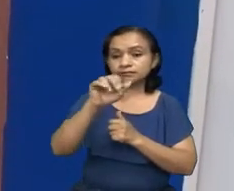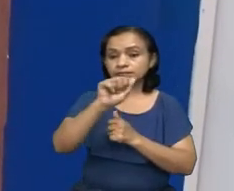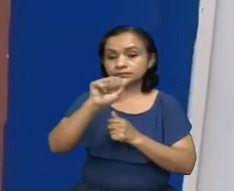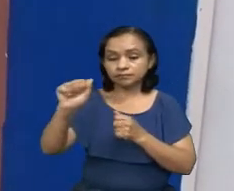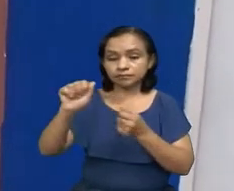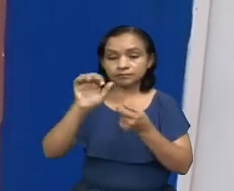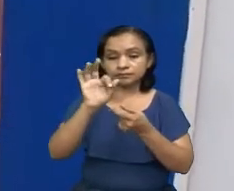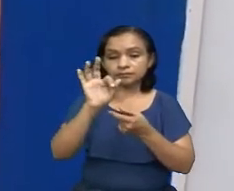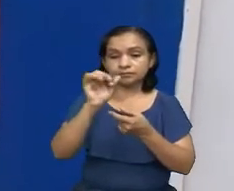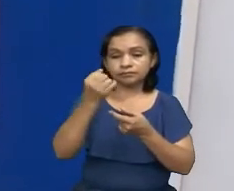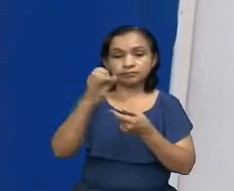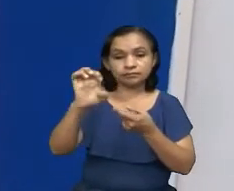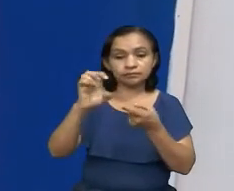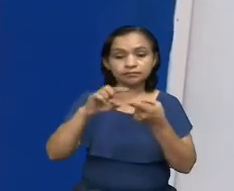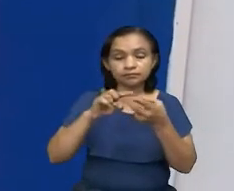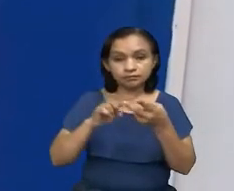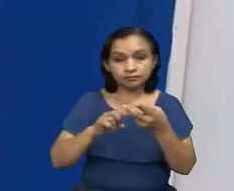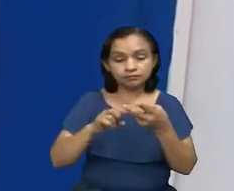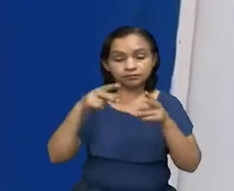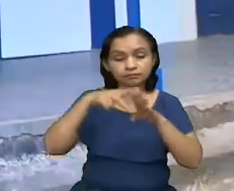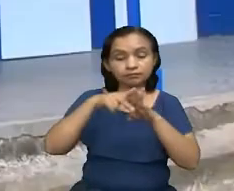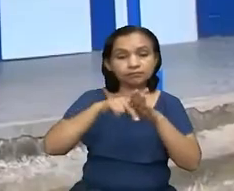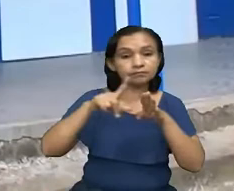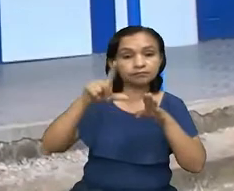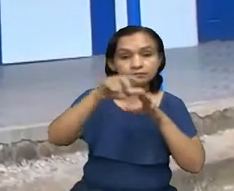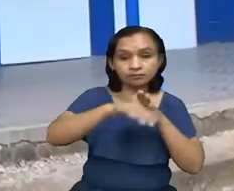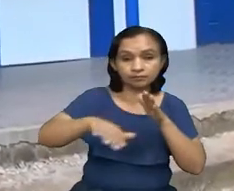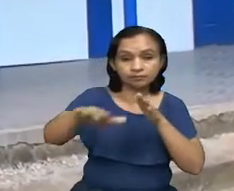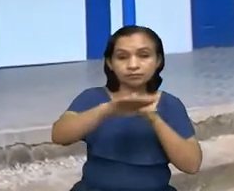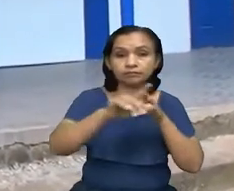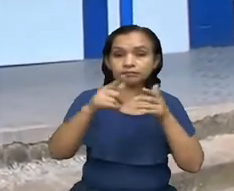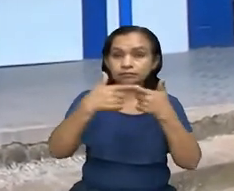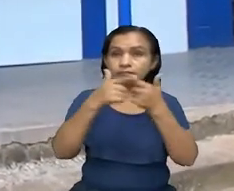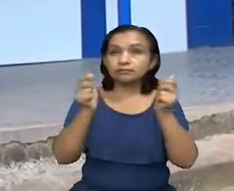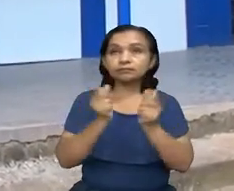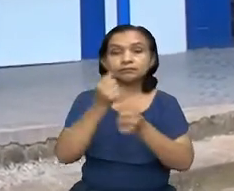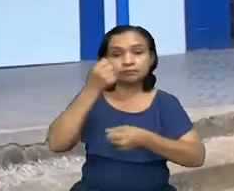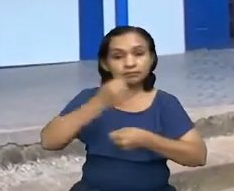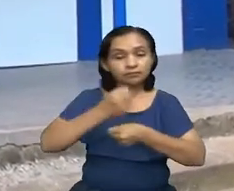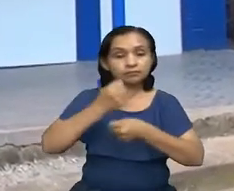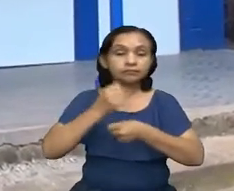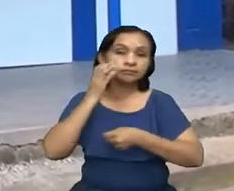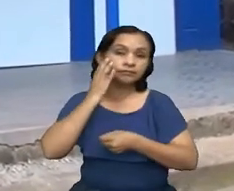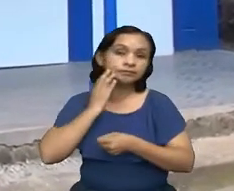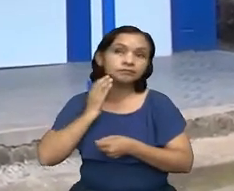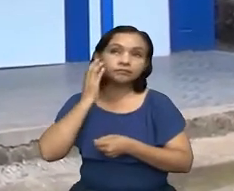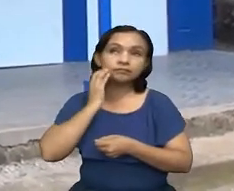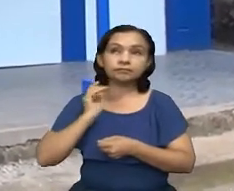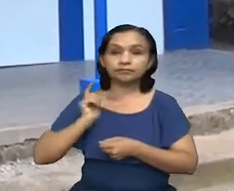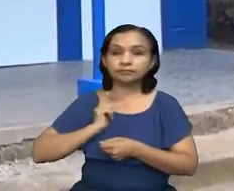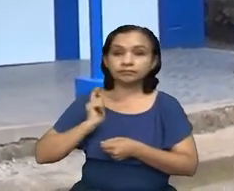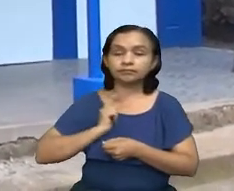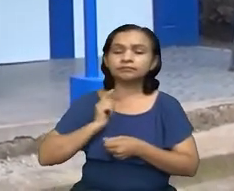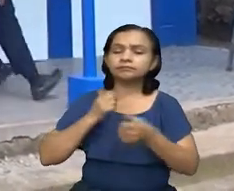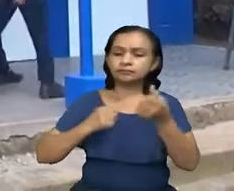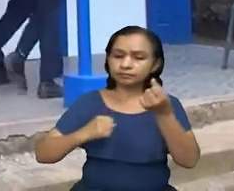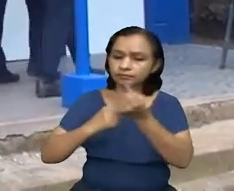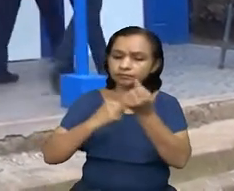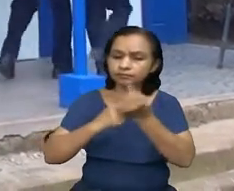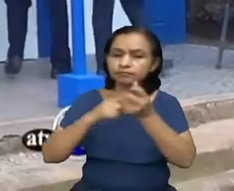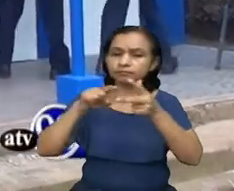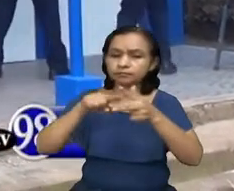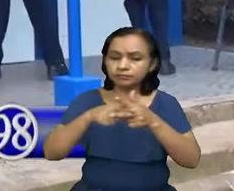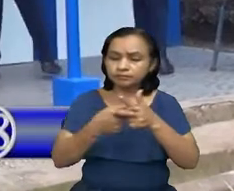como administrador de la parte urbana de los sistemas, con todo el equipo técnico que con mucha experiencia tenemos, vamos a apoyar esta iniciativa,